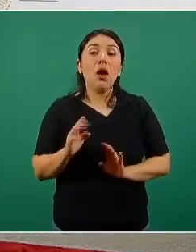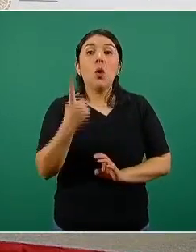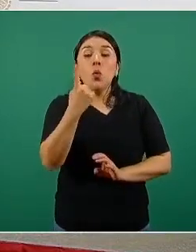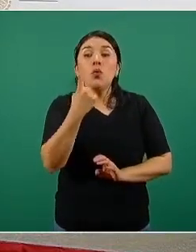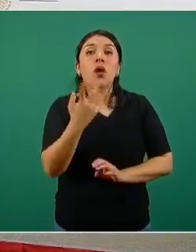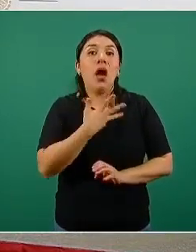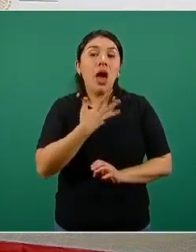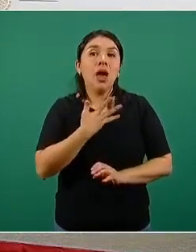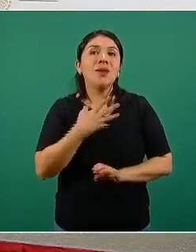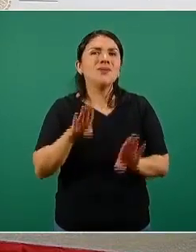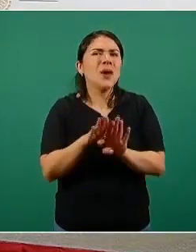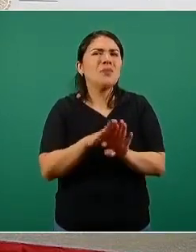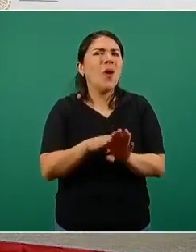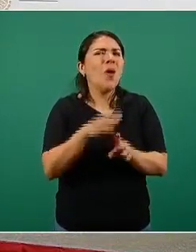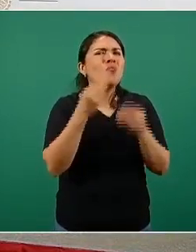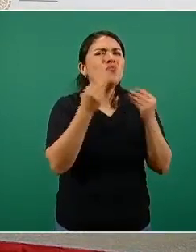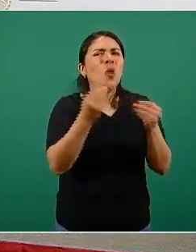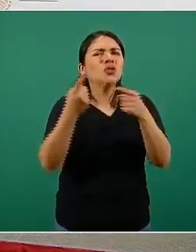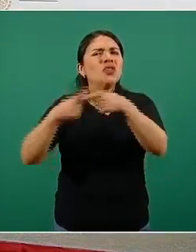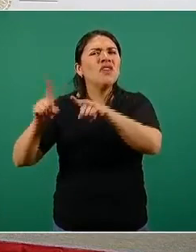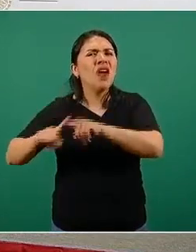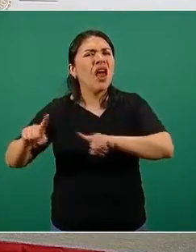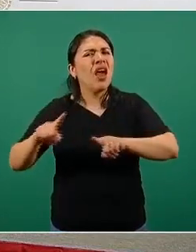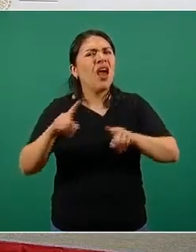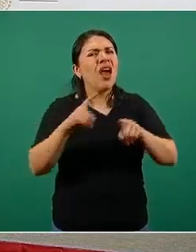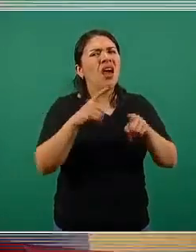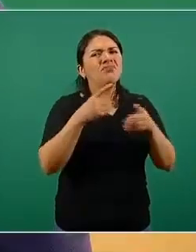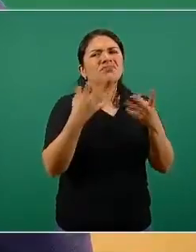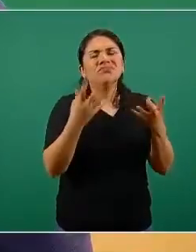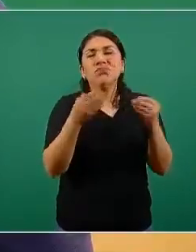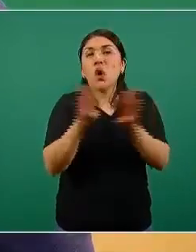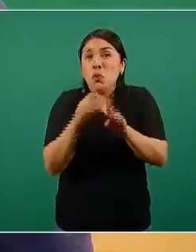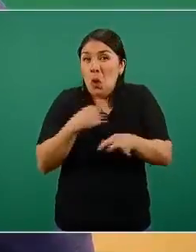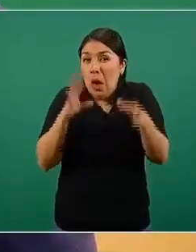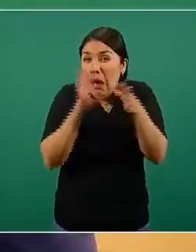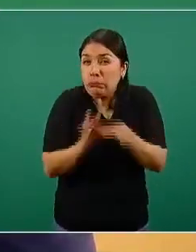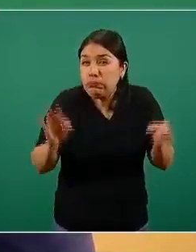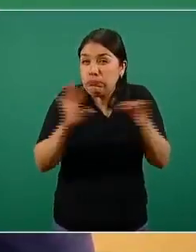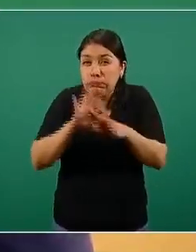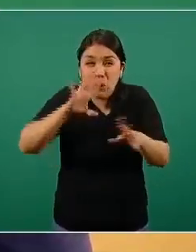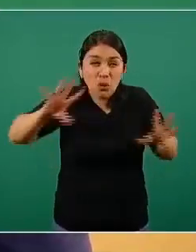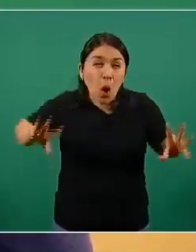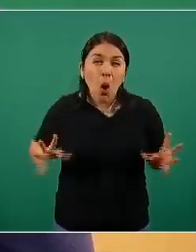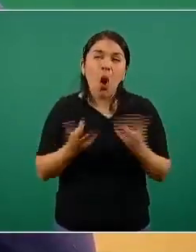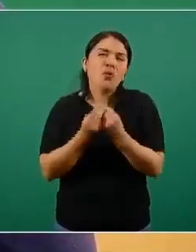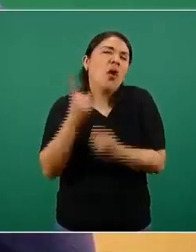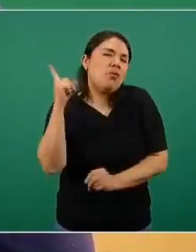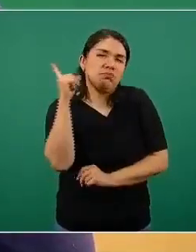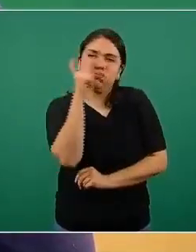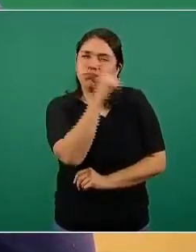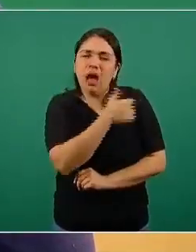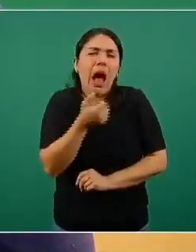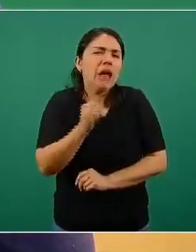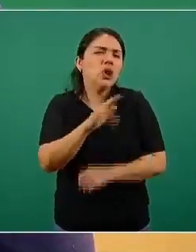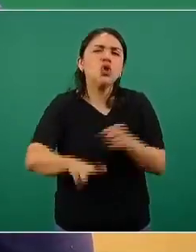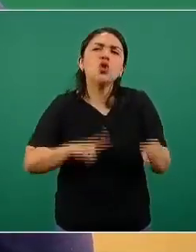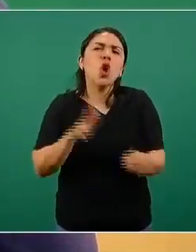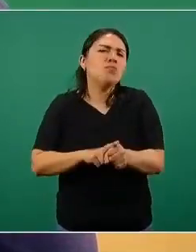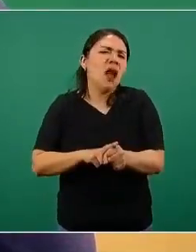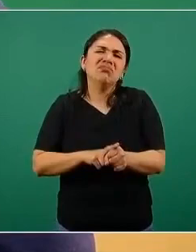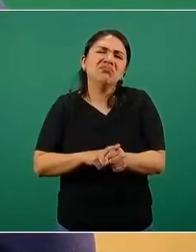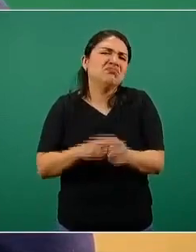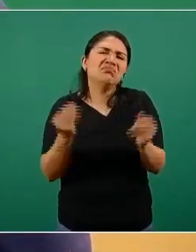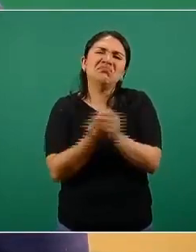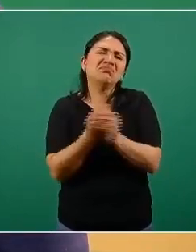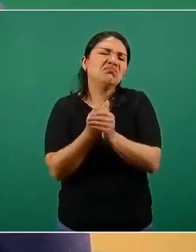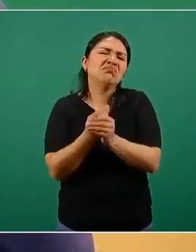una gran variabilidad que difícilmente vamos a poder explicar, ¿no? Eso pasa con cualquier fenómeno biológico. De repente